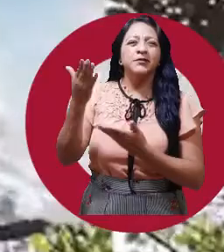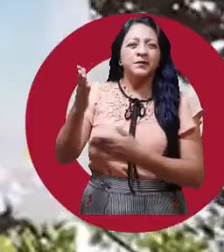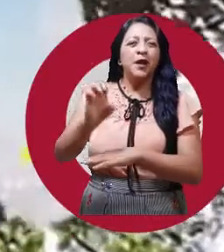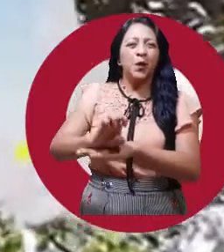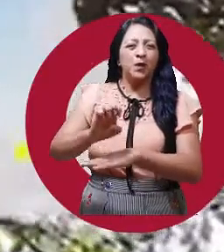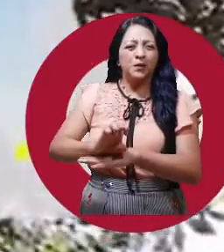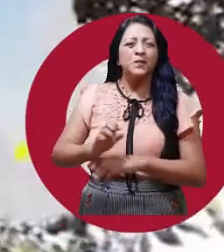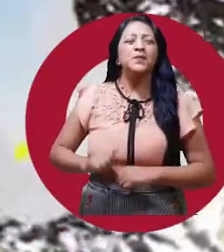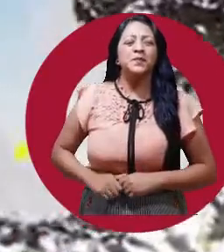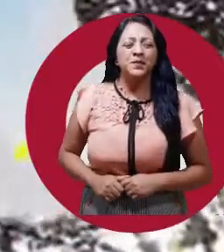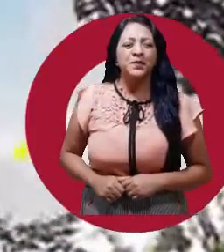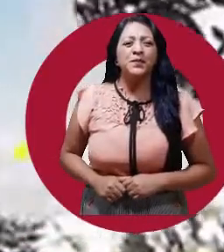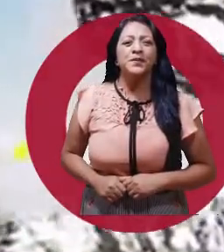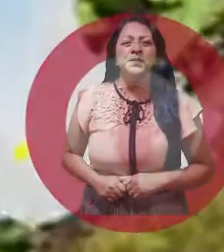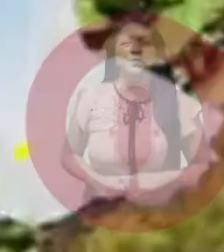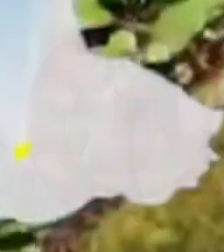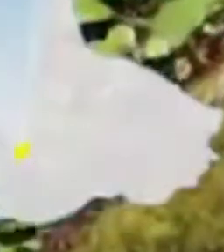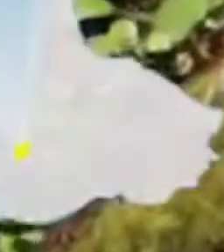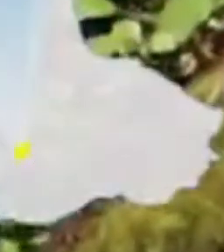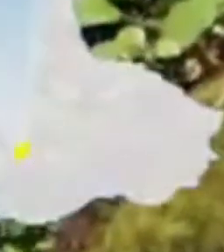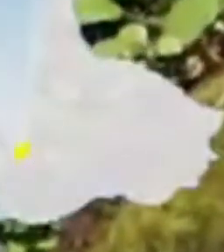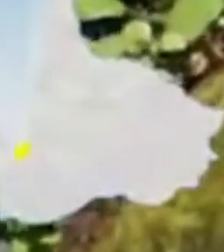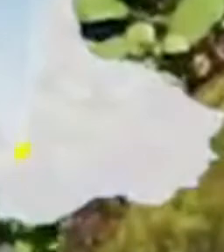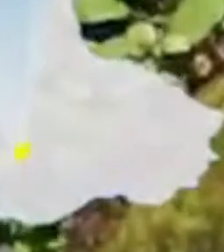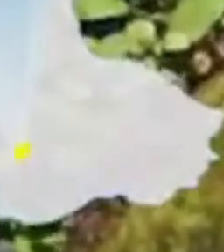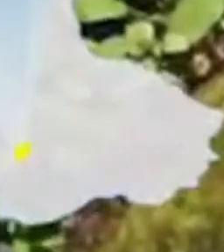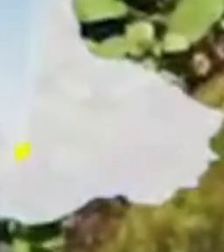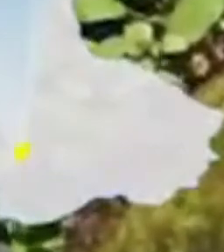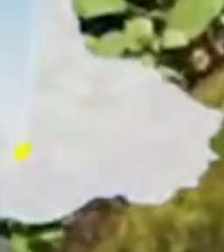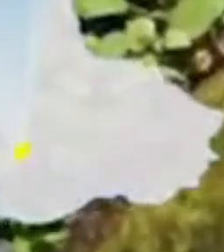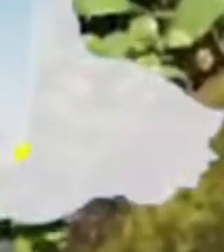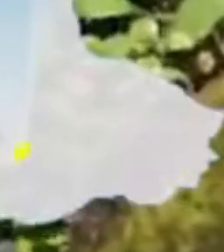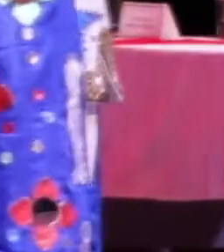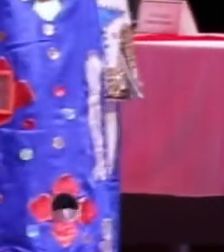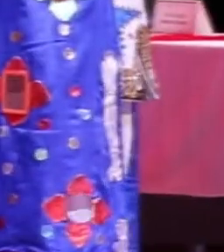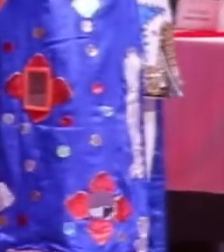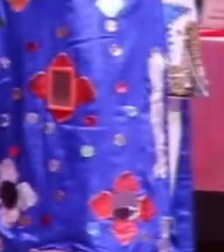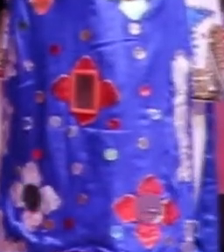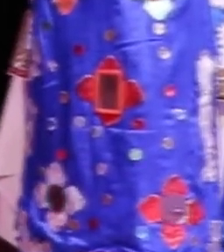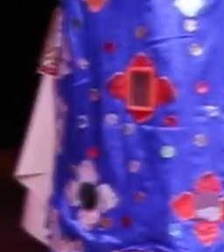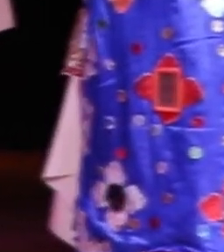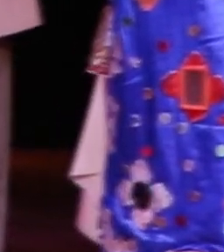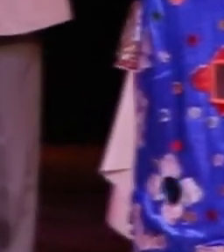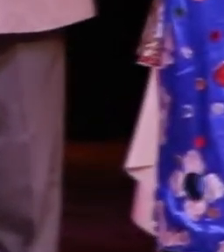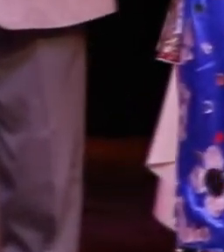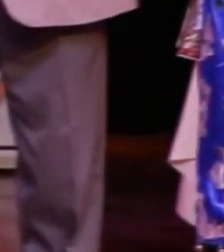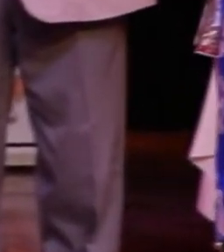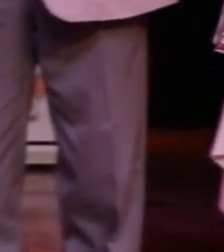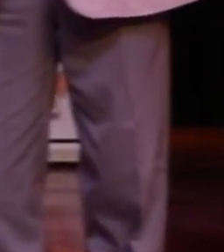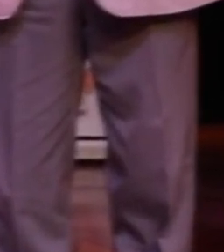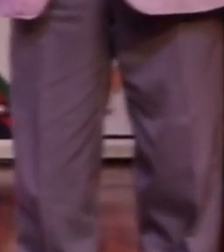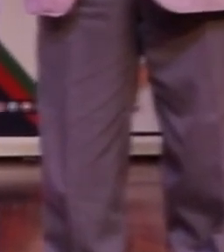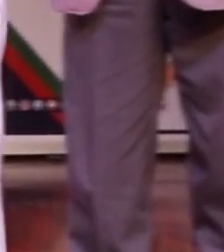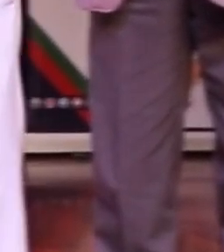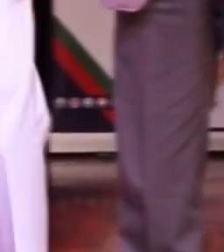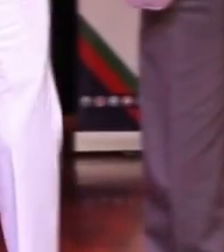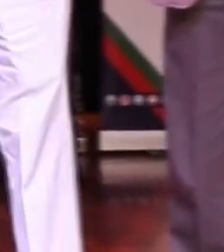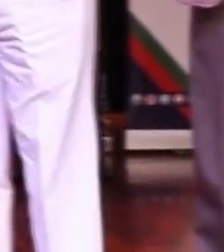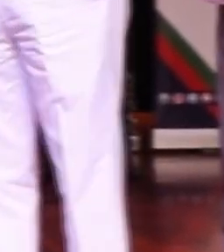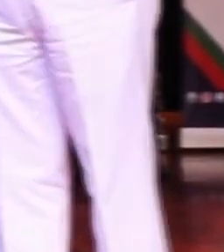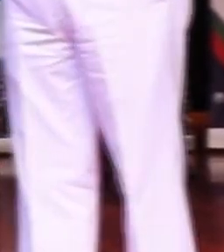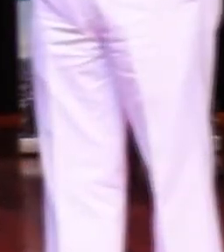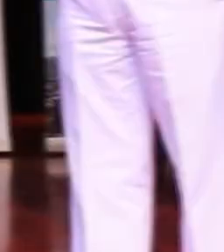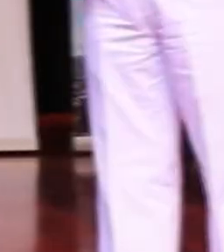Ecuador. Ñukanchipak Taita Imbaburaka, Ecuador pakamashka kuska mikan. Kaina punya mi acuerdo ministerial ta kurka